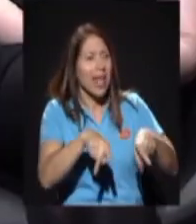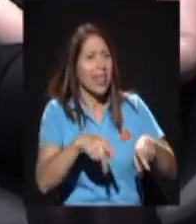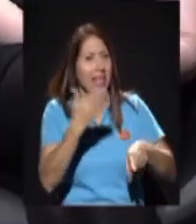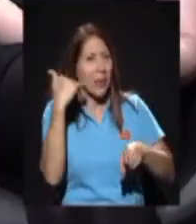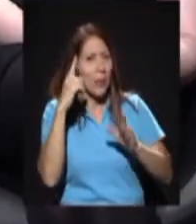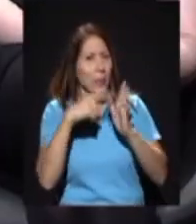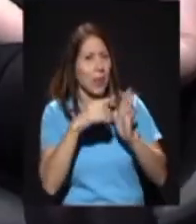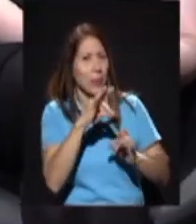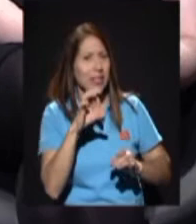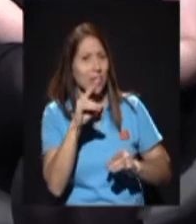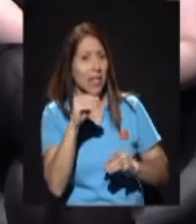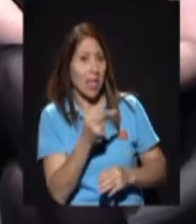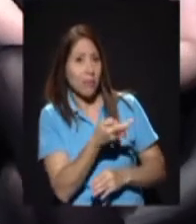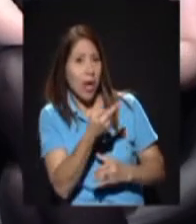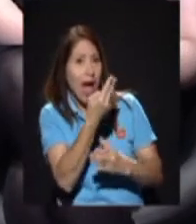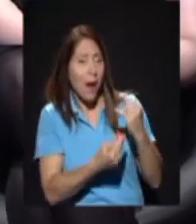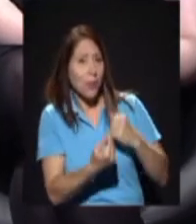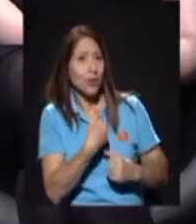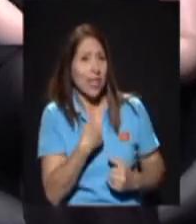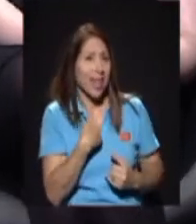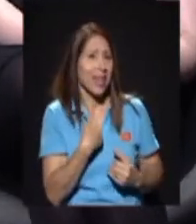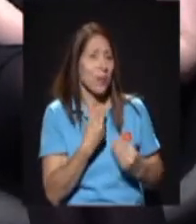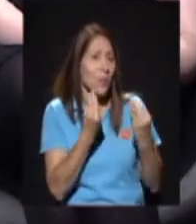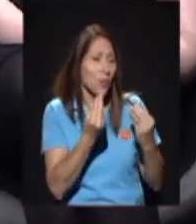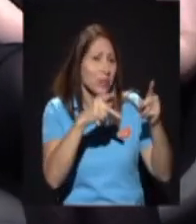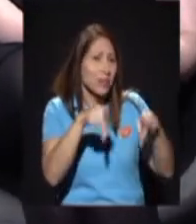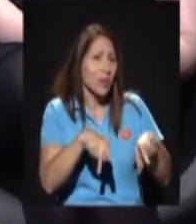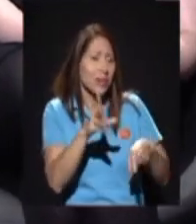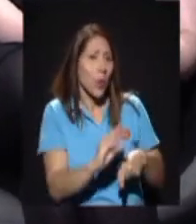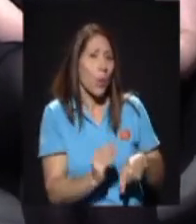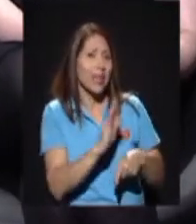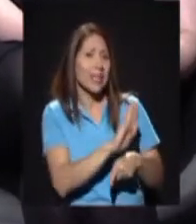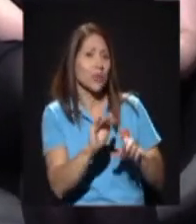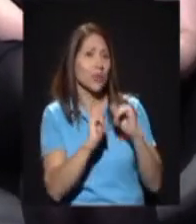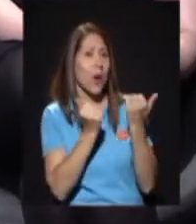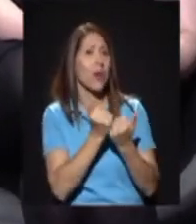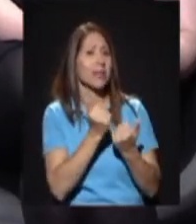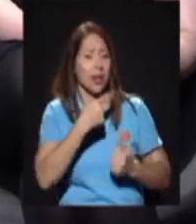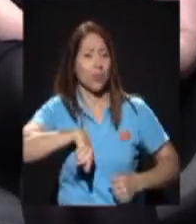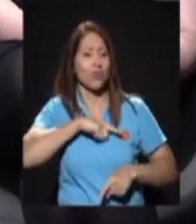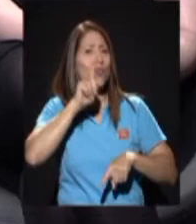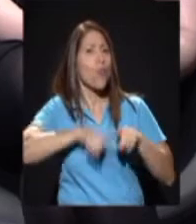¿Por qué? Bueno, y ambos tienen el montón de jóvenes en las aulas. ¿Por qué no podemos?